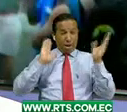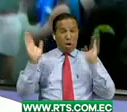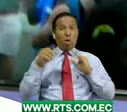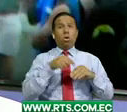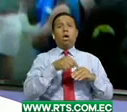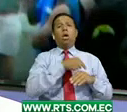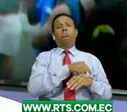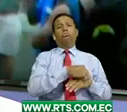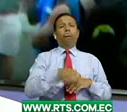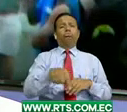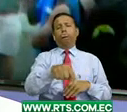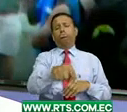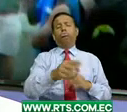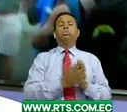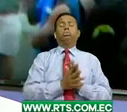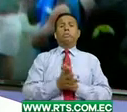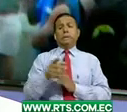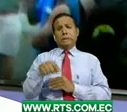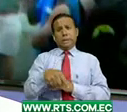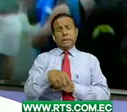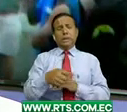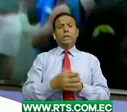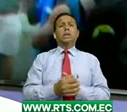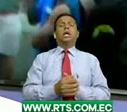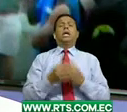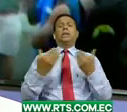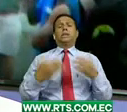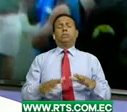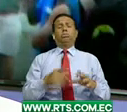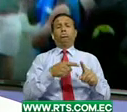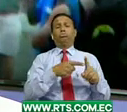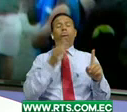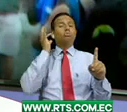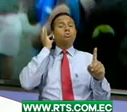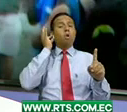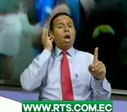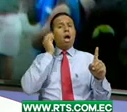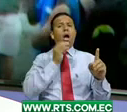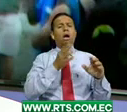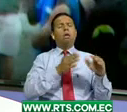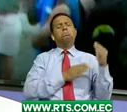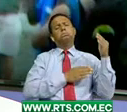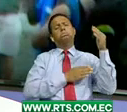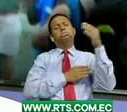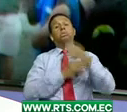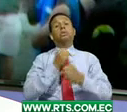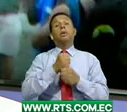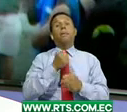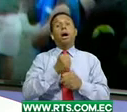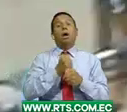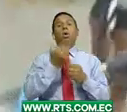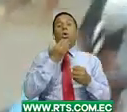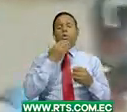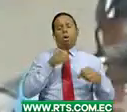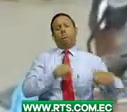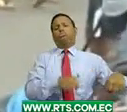Los Ríos. En el momento del accidente, la ahora occisa iba a su trabajo en una moto.